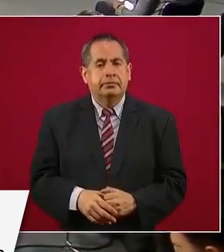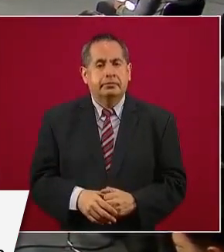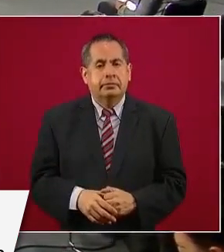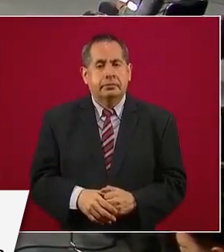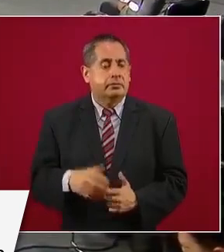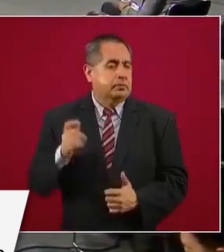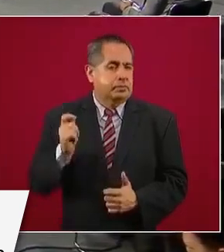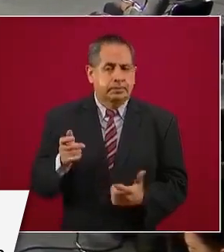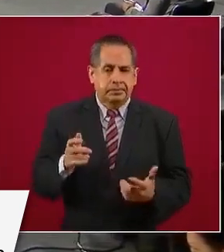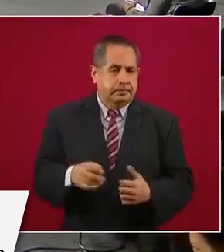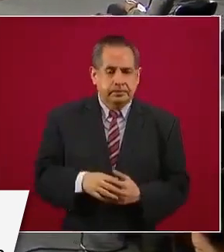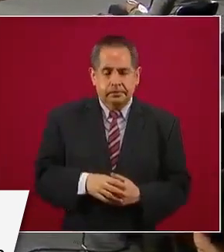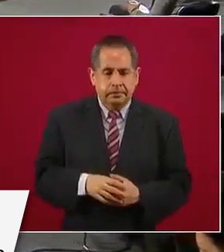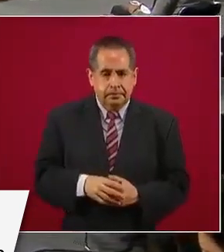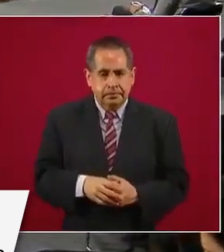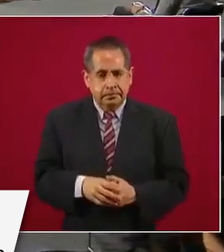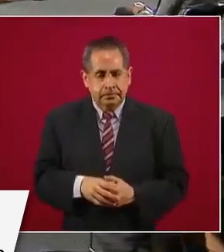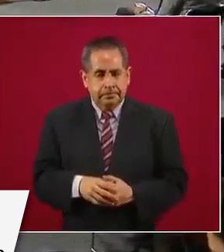De ahí,